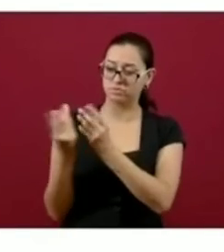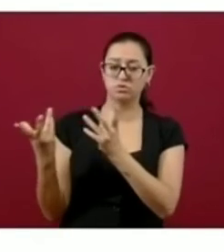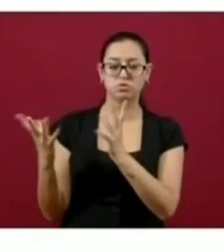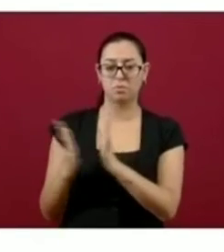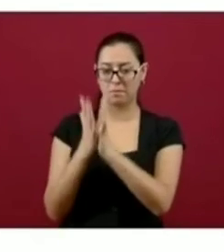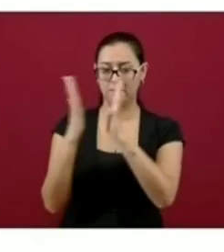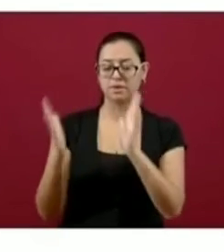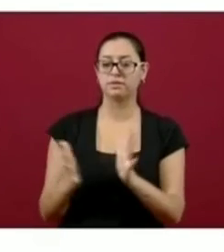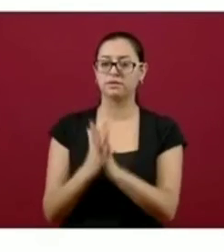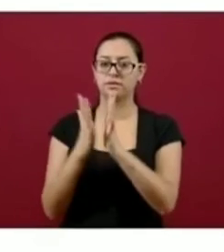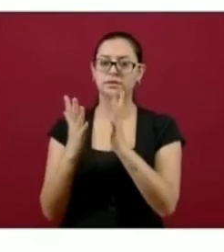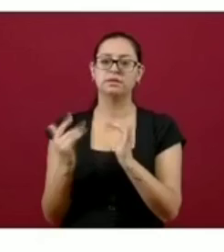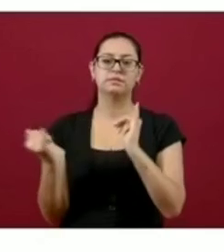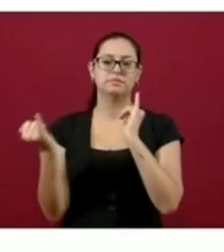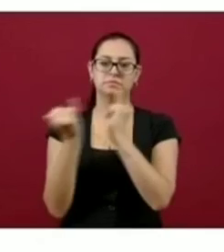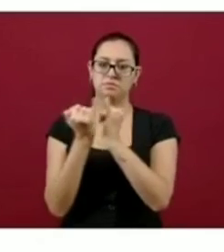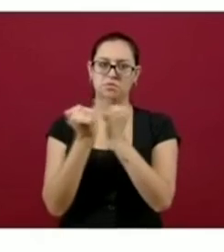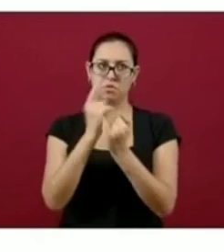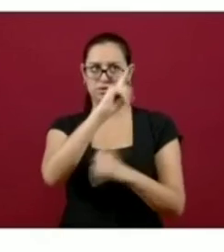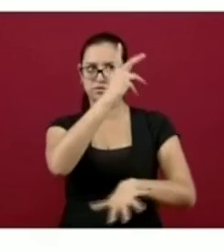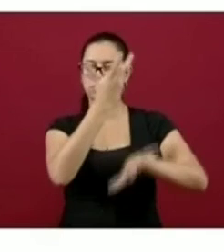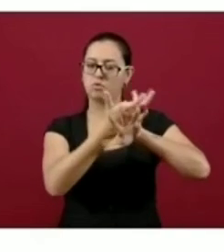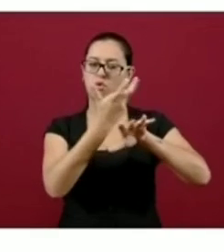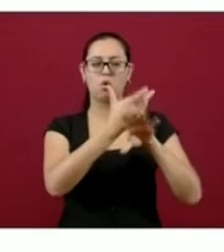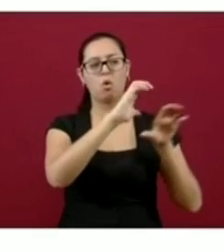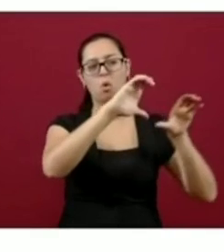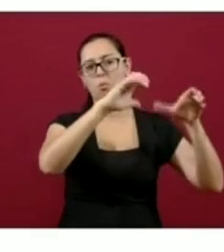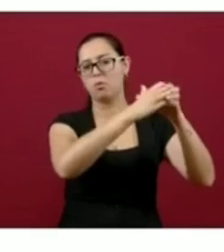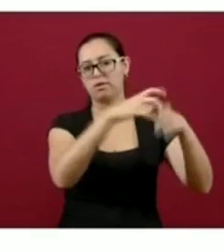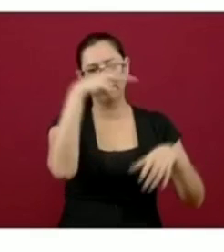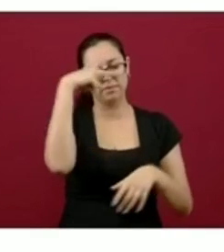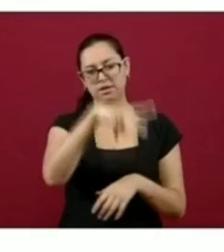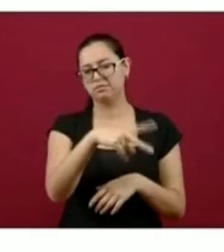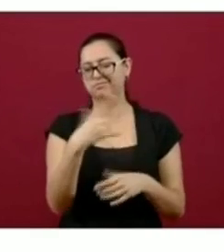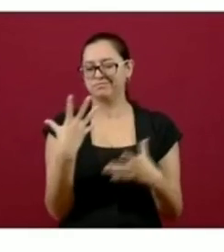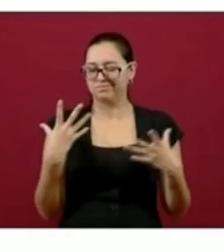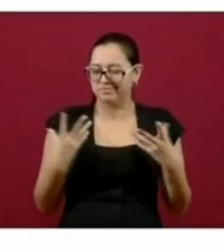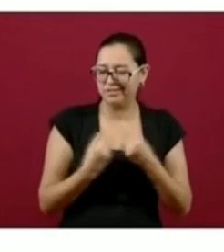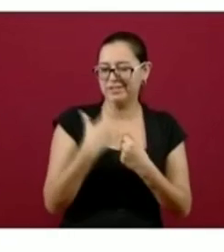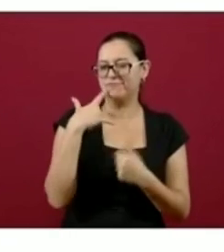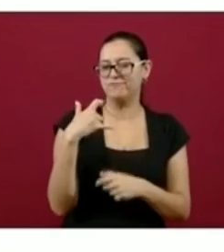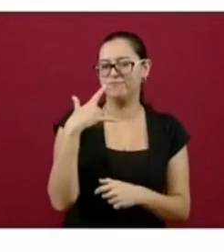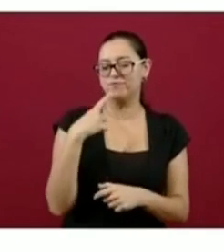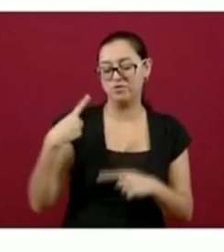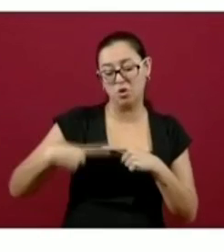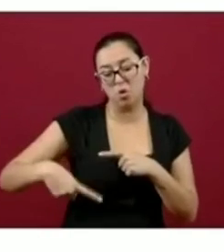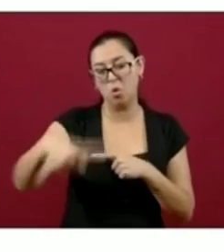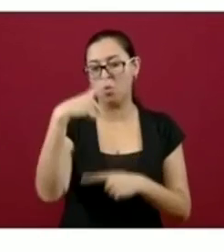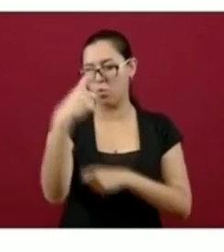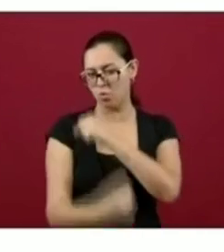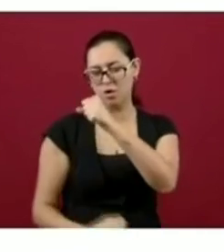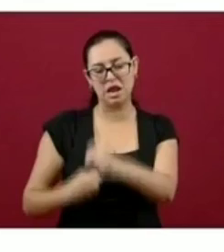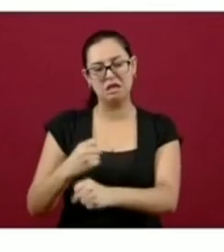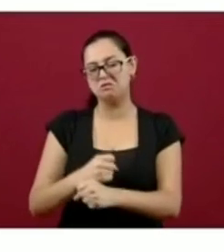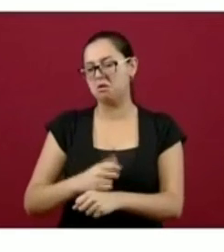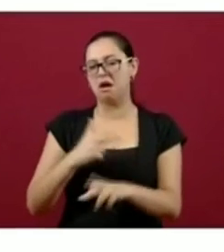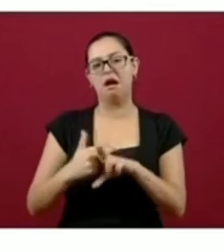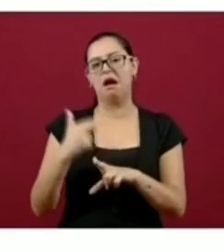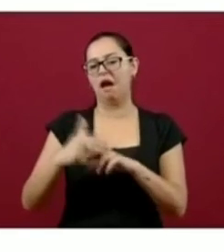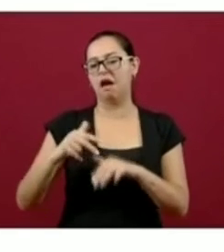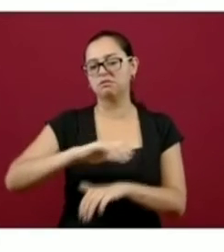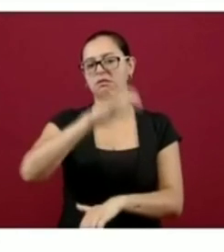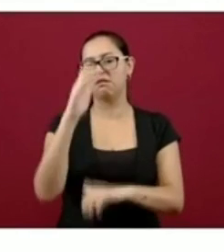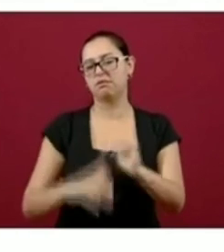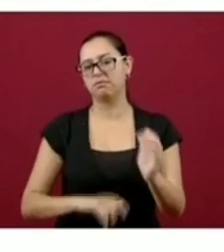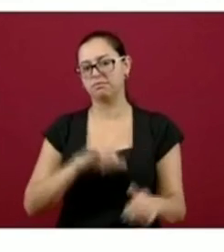y desde luego nuestras comunidades en todos Estados Unidos. Este va a ser un esfuerzo prioritario todo este año y todo el gobierno actual.